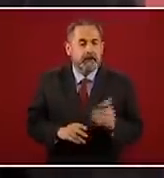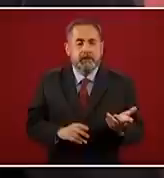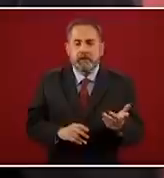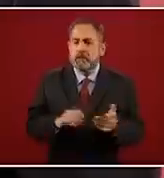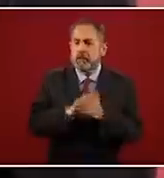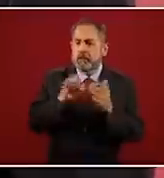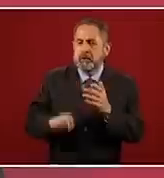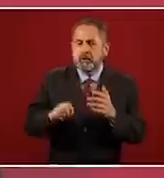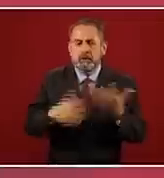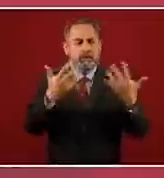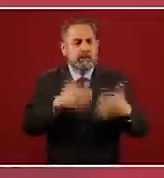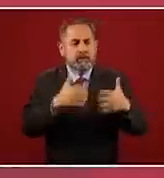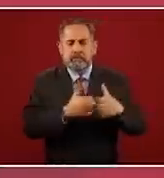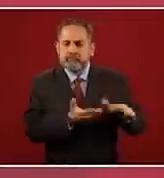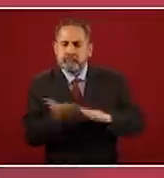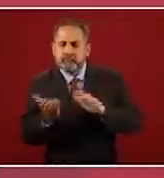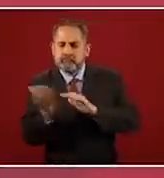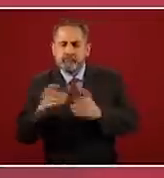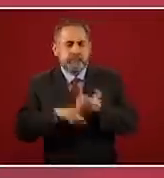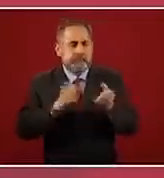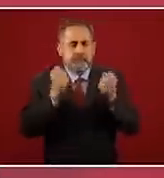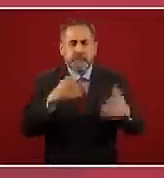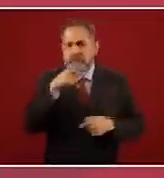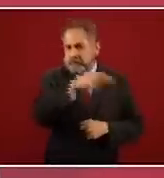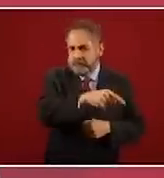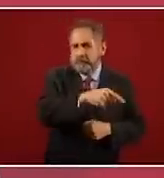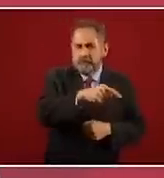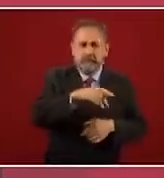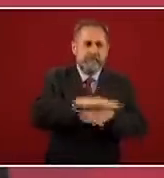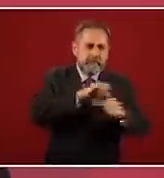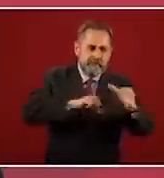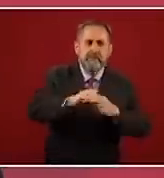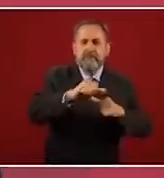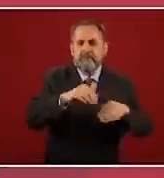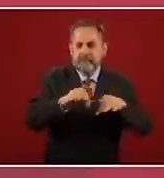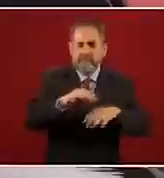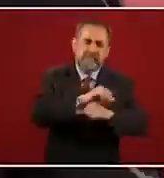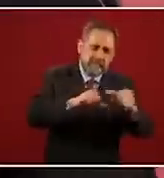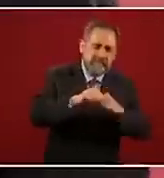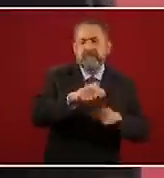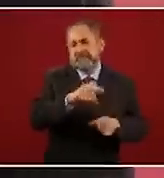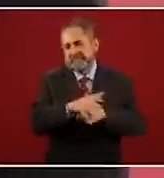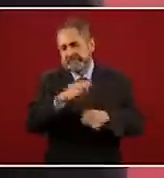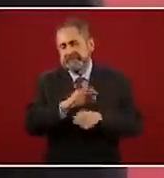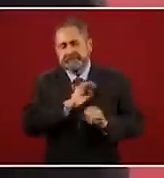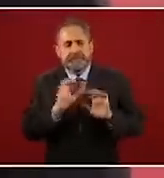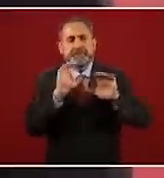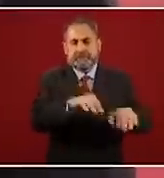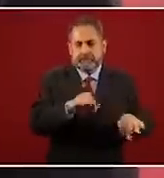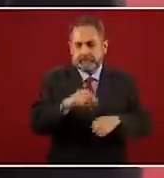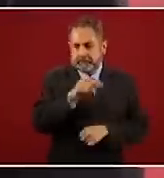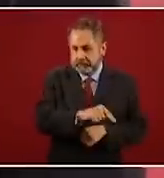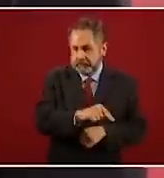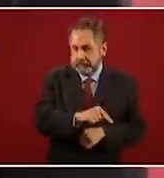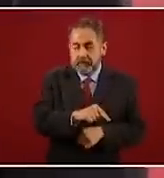Por ejemplo, en las maquiladoras hay mucha rotación, tienen más posibilidades de trabajo. Donde